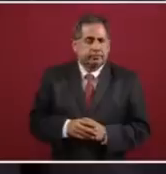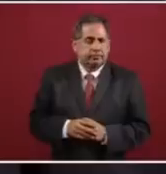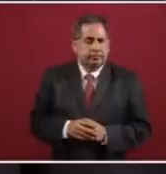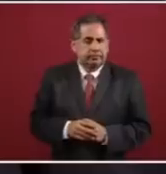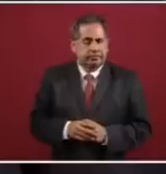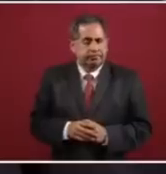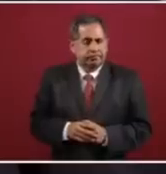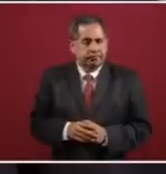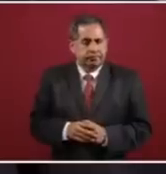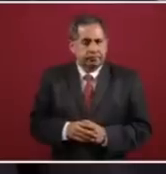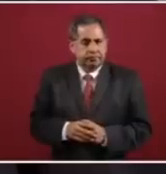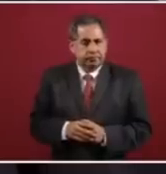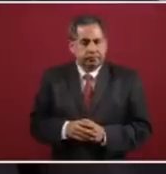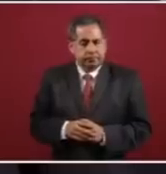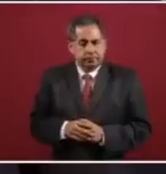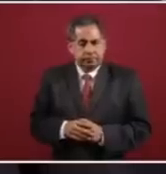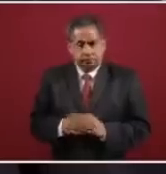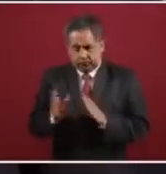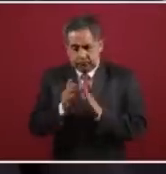nunca